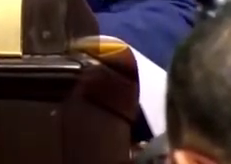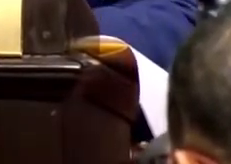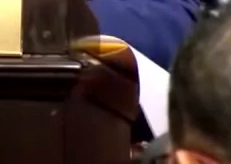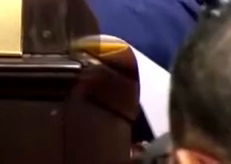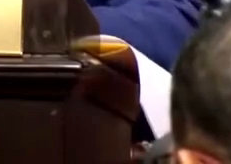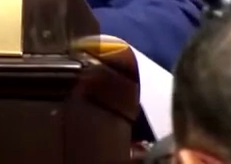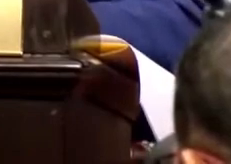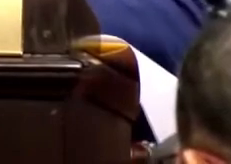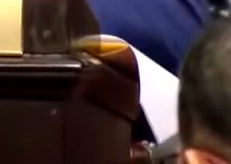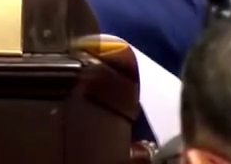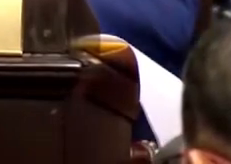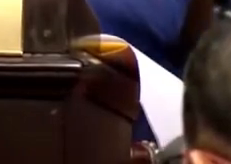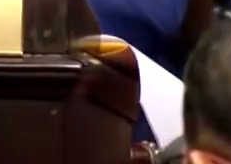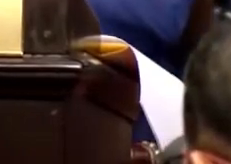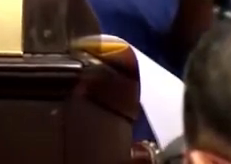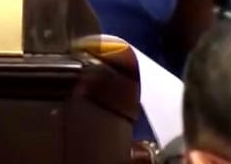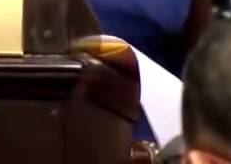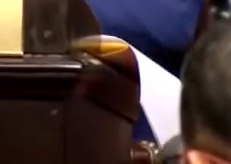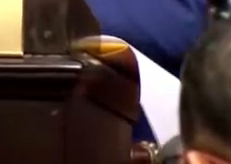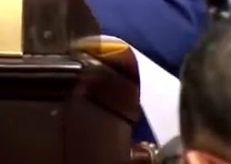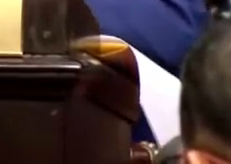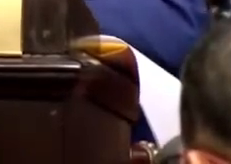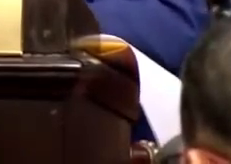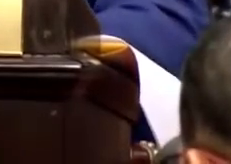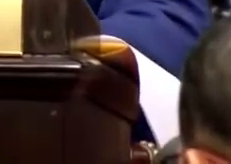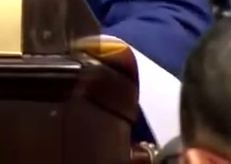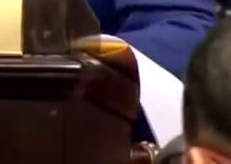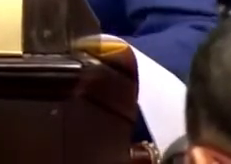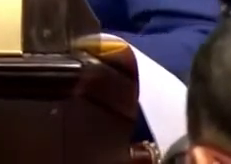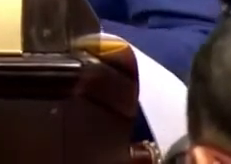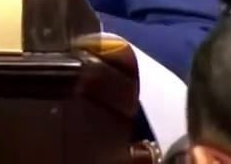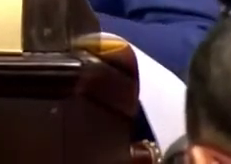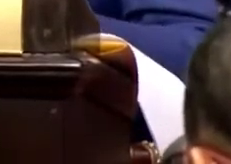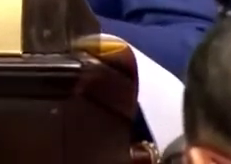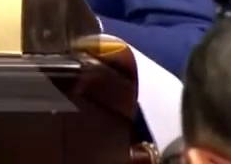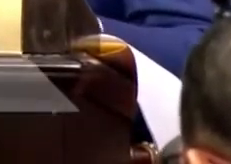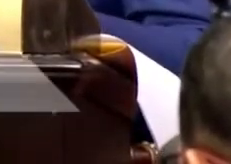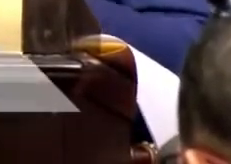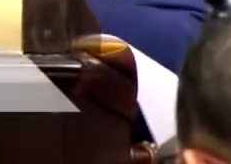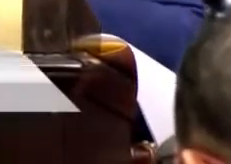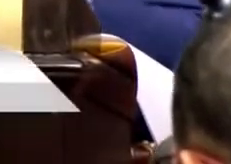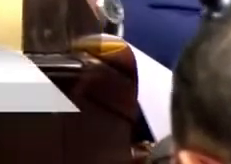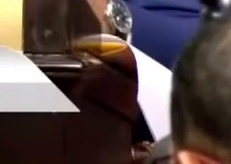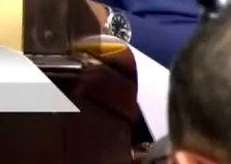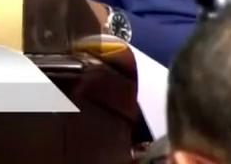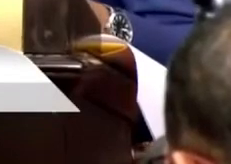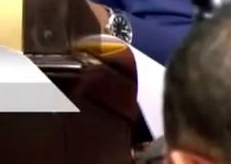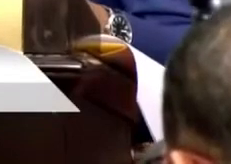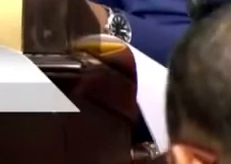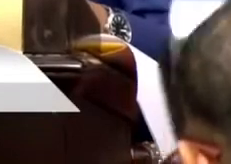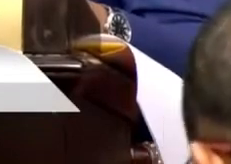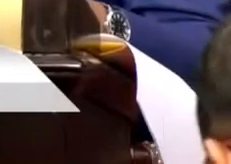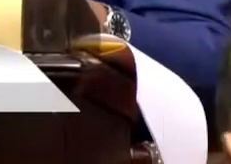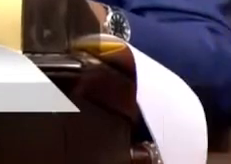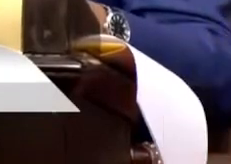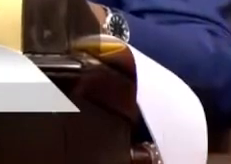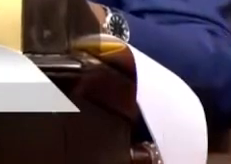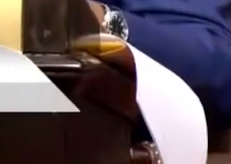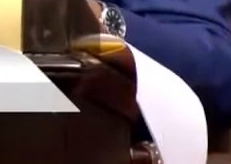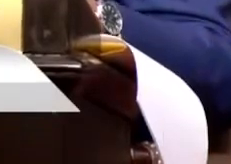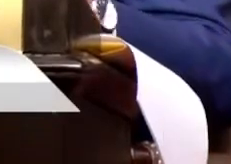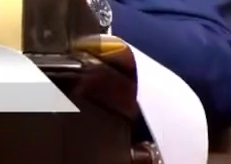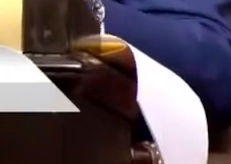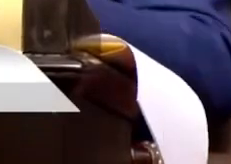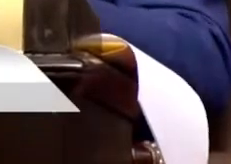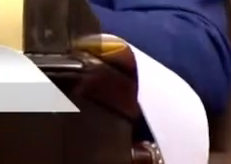los importadores, pero quiero que los precios lleguen baratos, los productores se perjudiquen, en fin. Eso es la de nunca acabar con relación a lo que tiene que ver